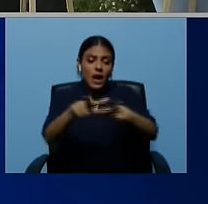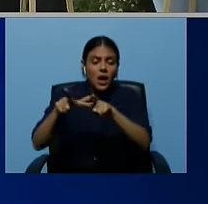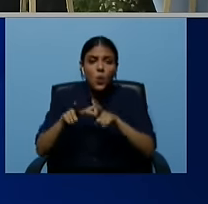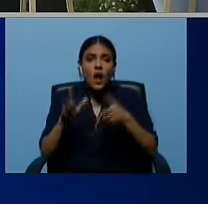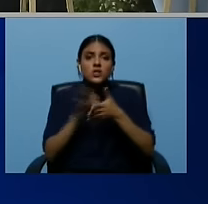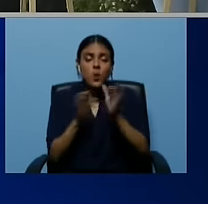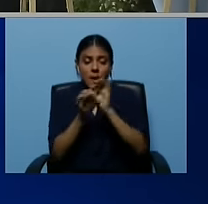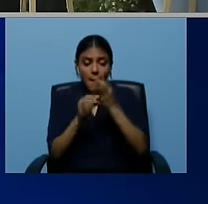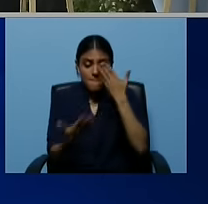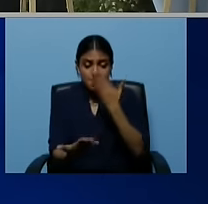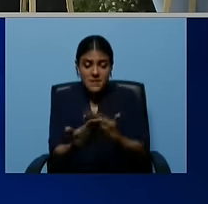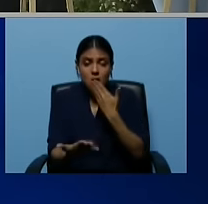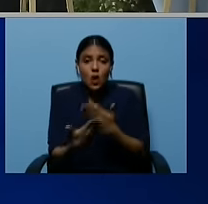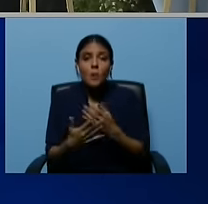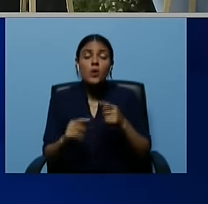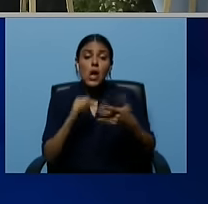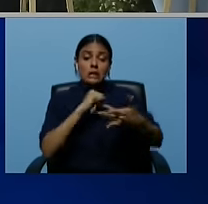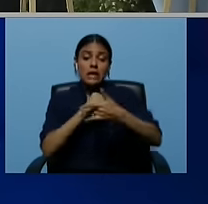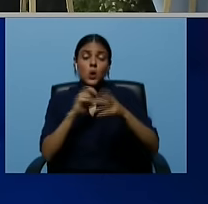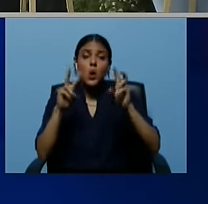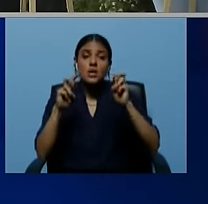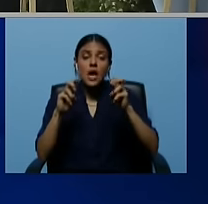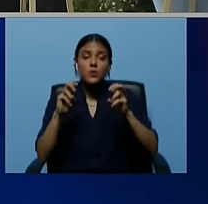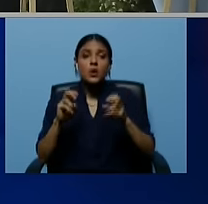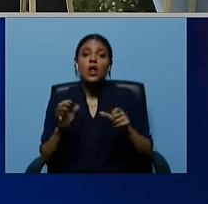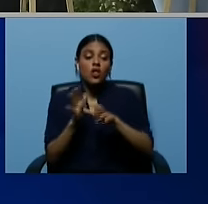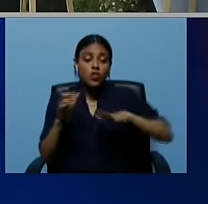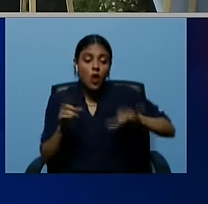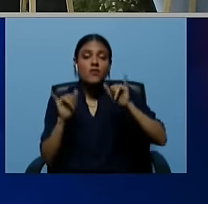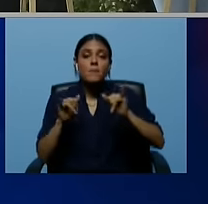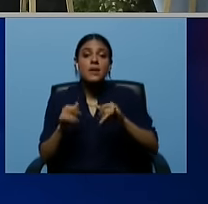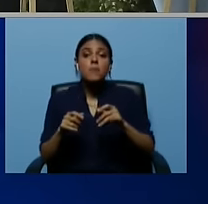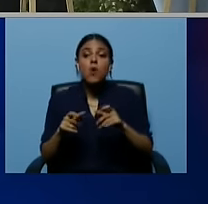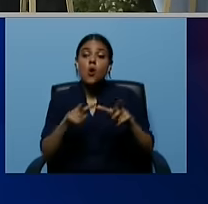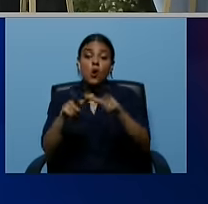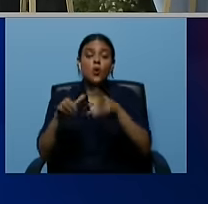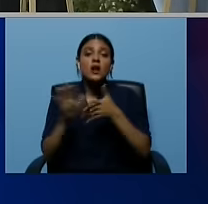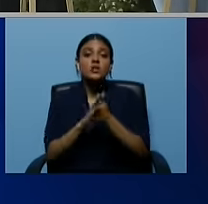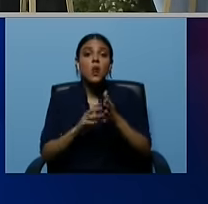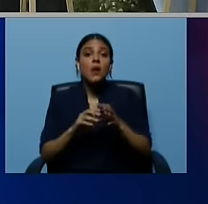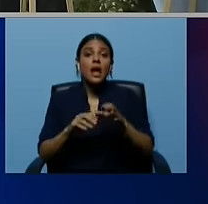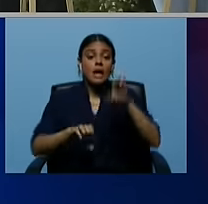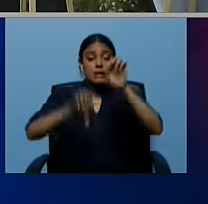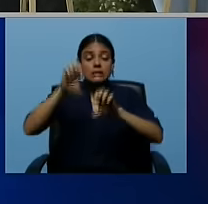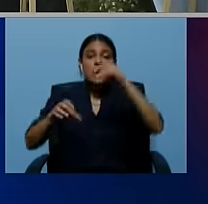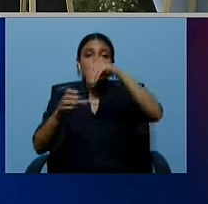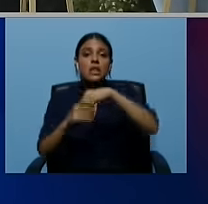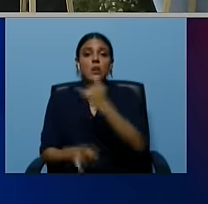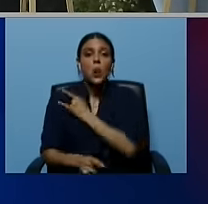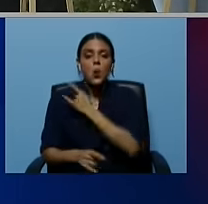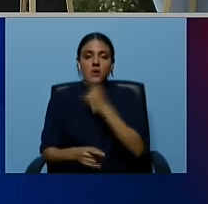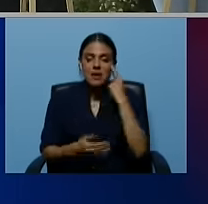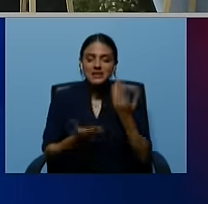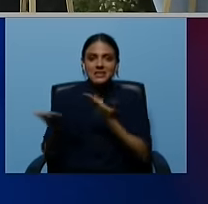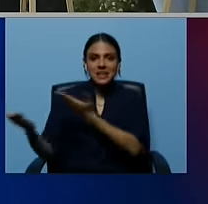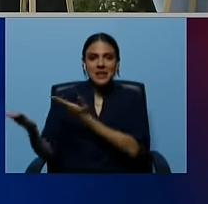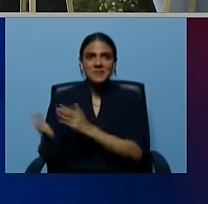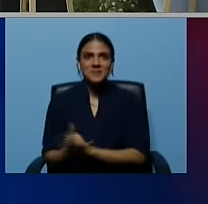Electrónica Mitsuo Oguro de la Facultad de Ciencias. Adelante, Francisco.